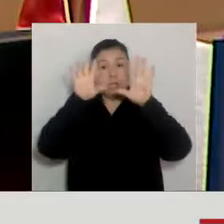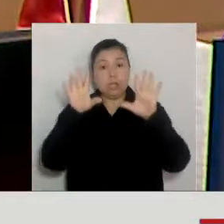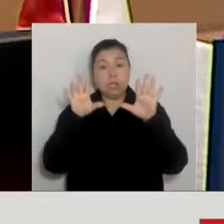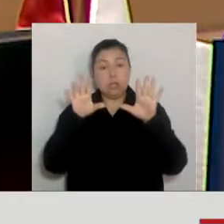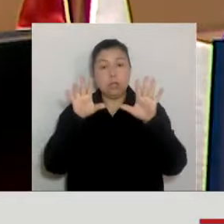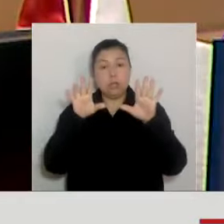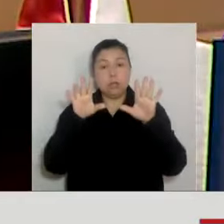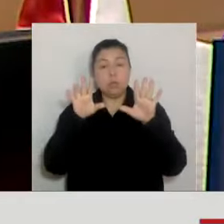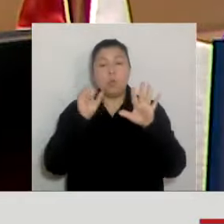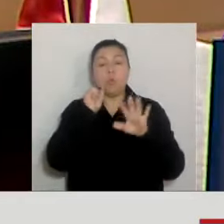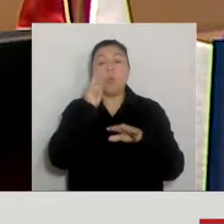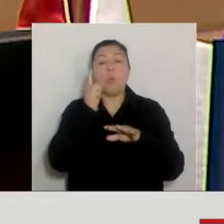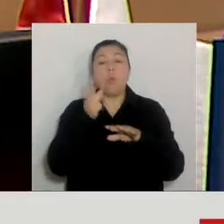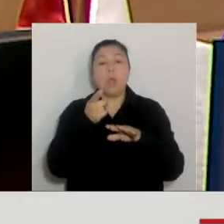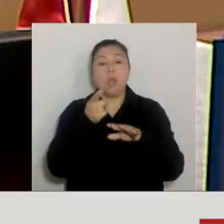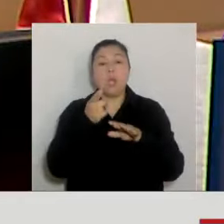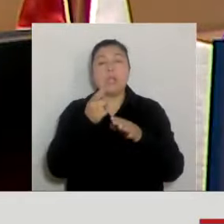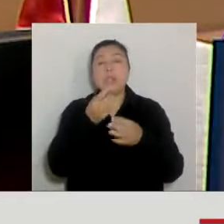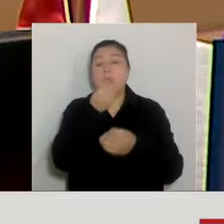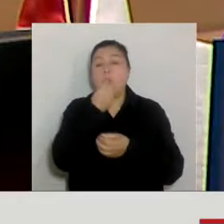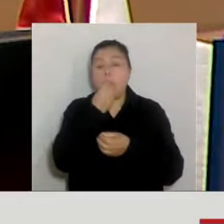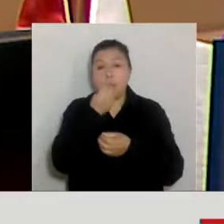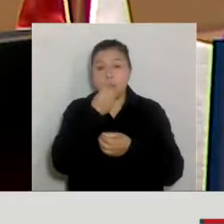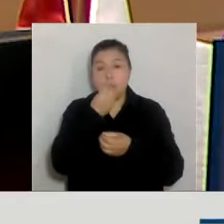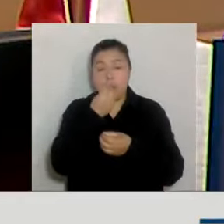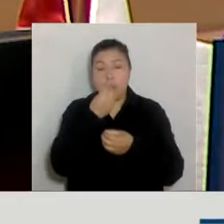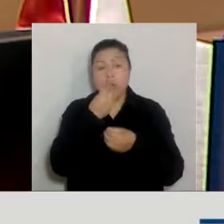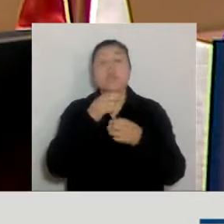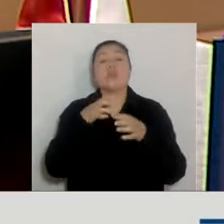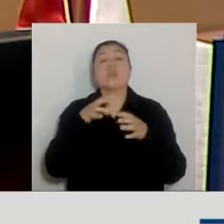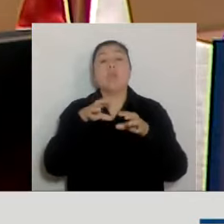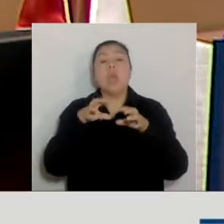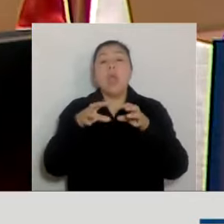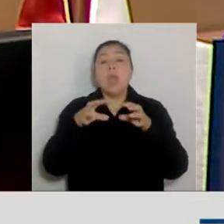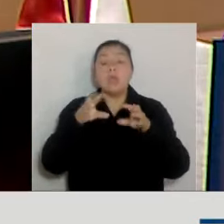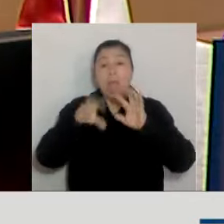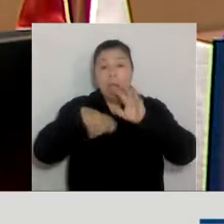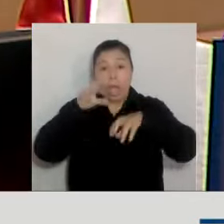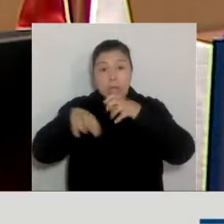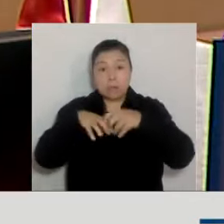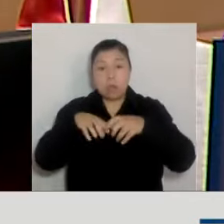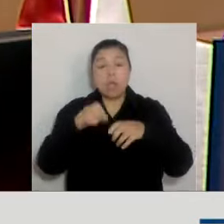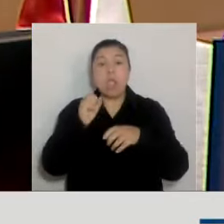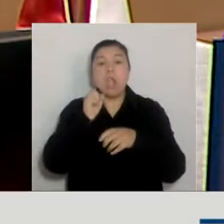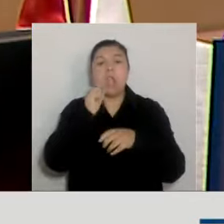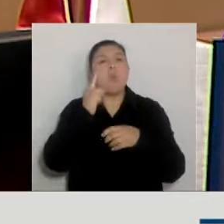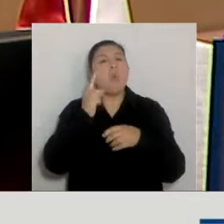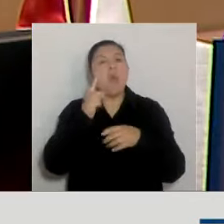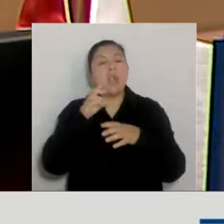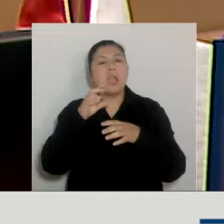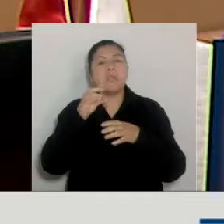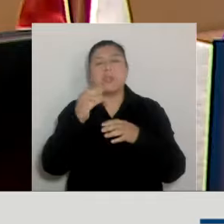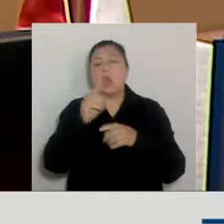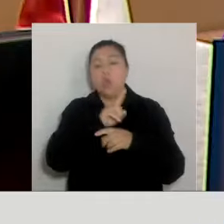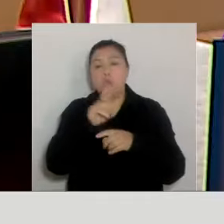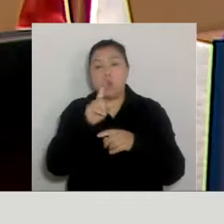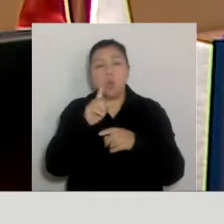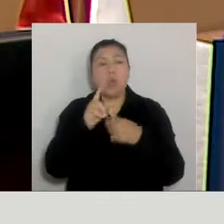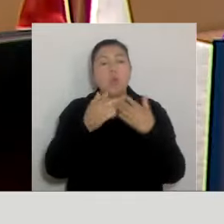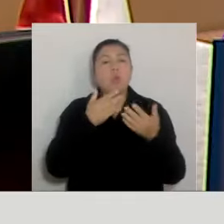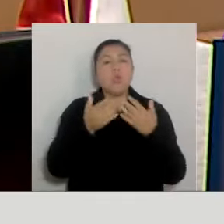Cuáles son los alimentos de origen animal y cuáles no O sea distinguir la procedencia